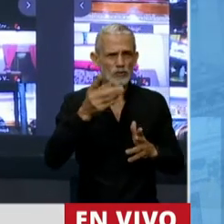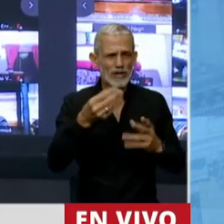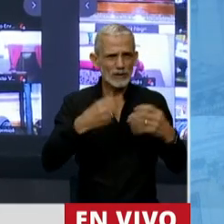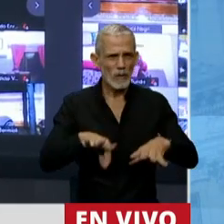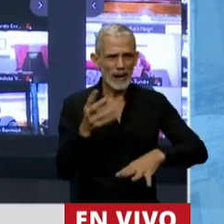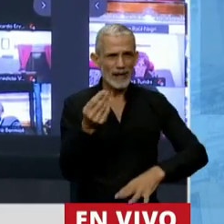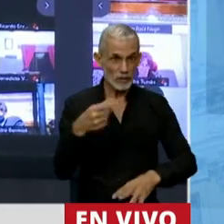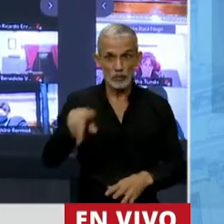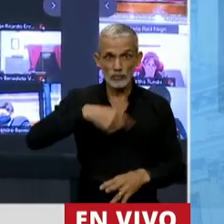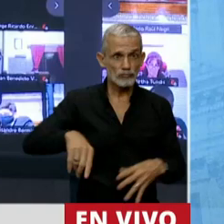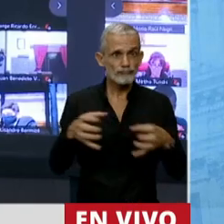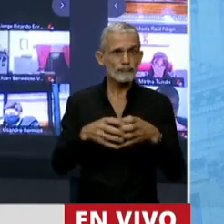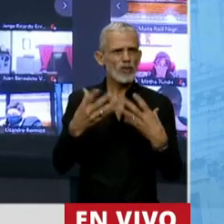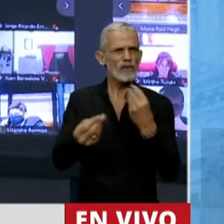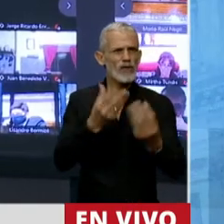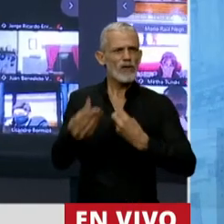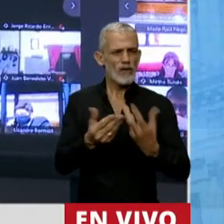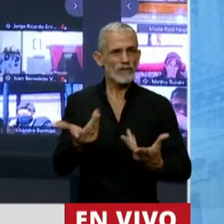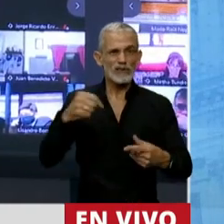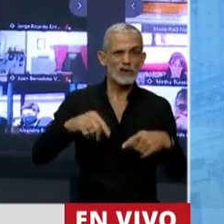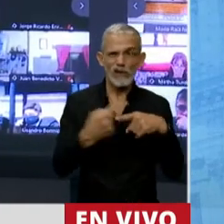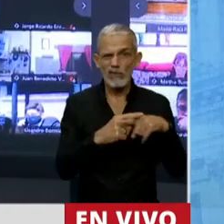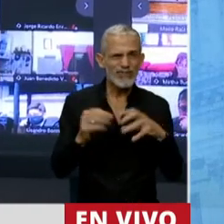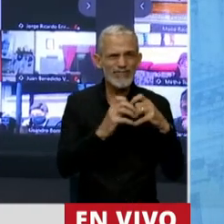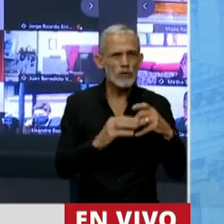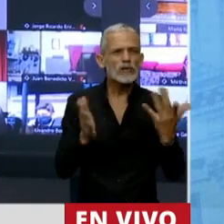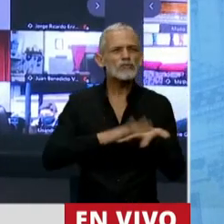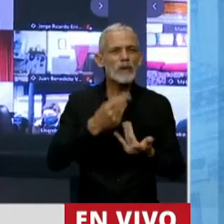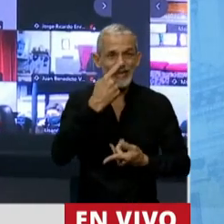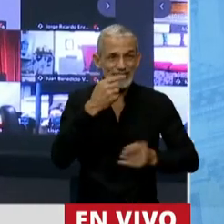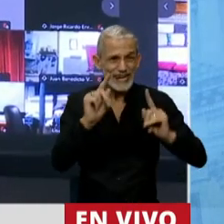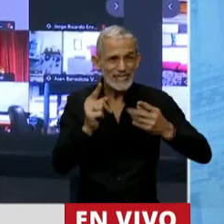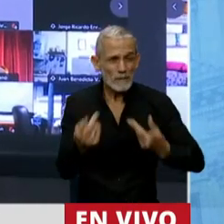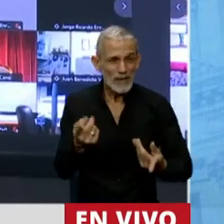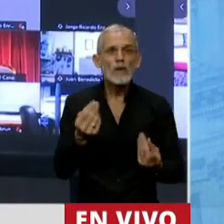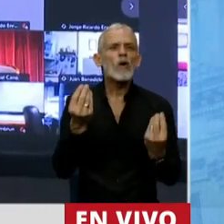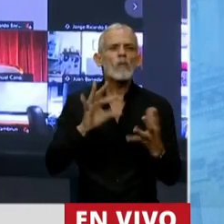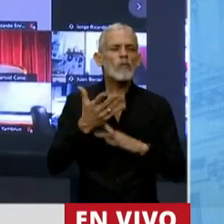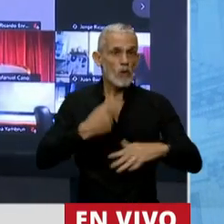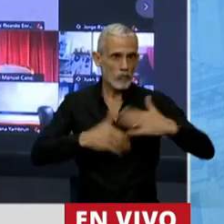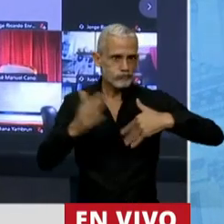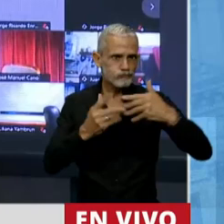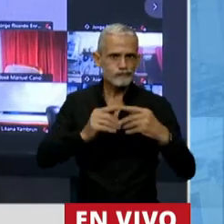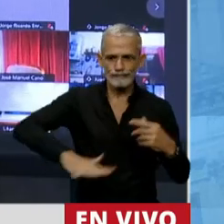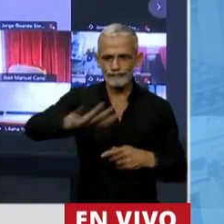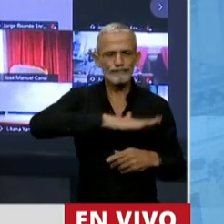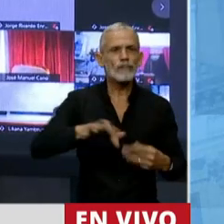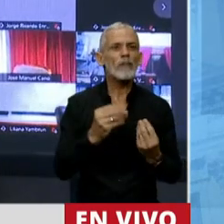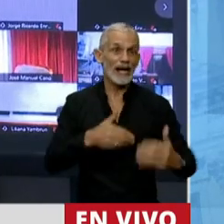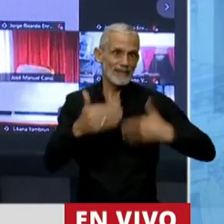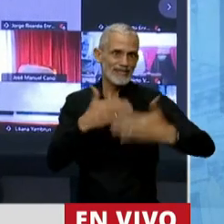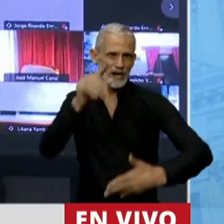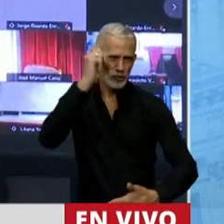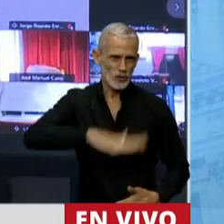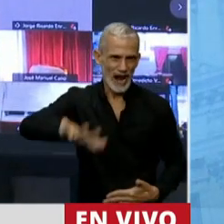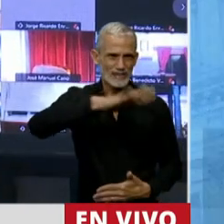conglomerado defendía esos intereses. Y hoy estamos discutiendo y defendiendo esos intereses, primero construyendo un marco para el desarrollo